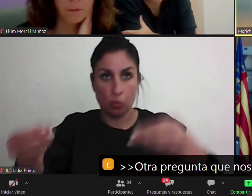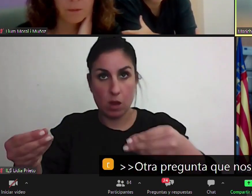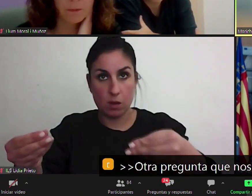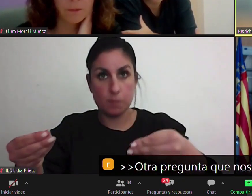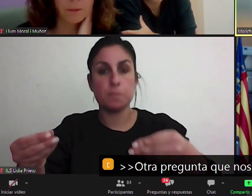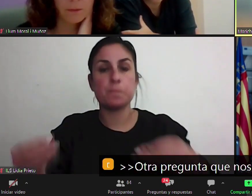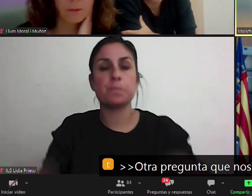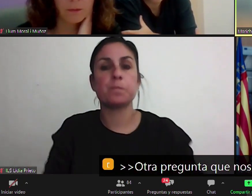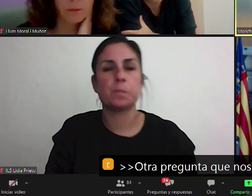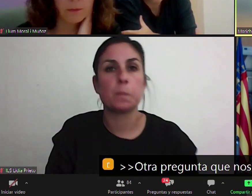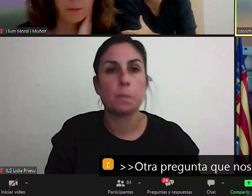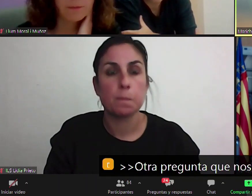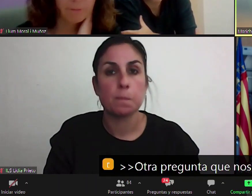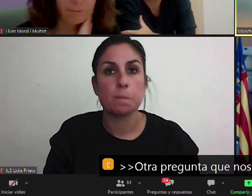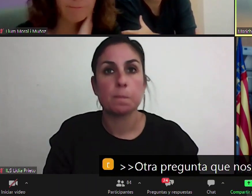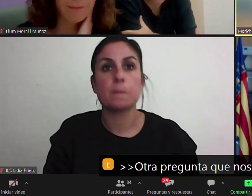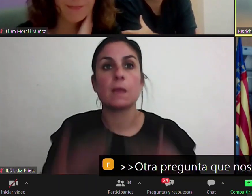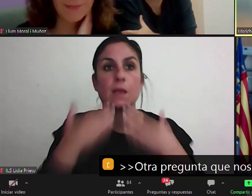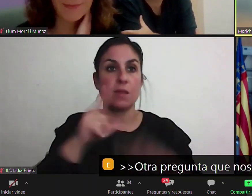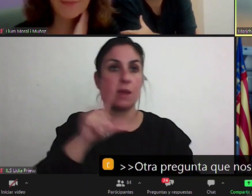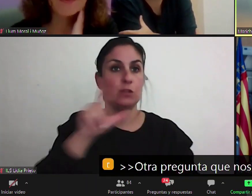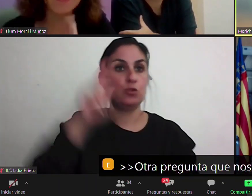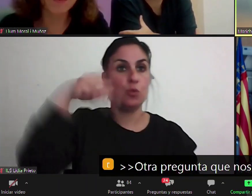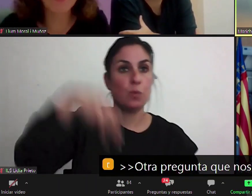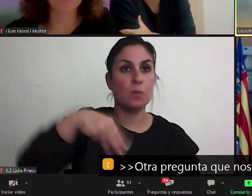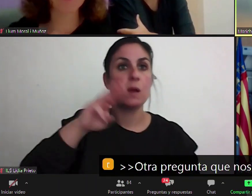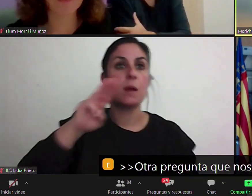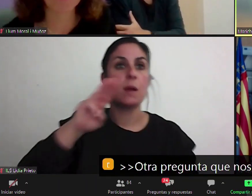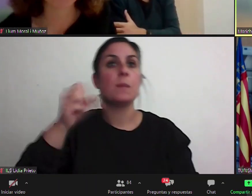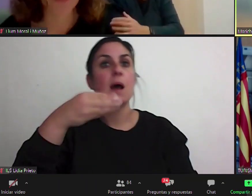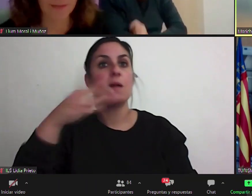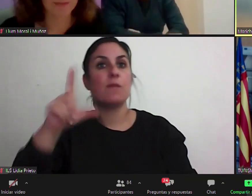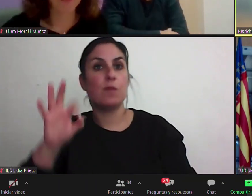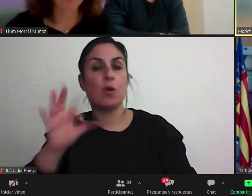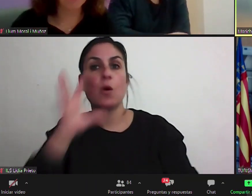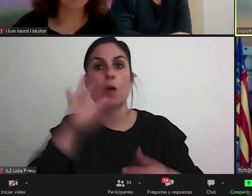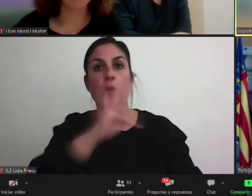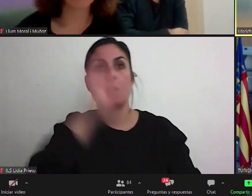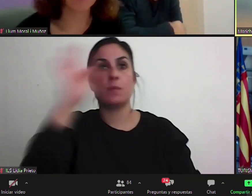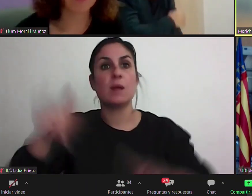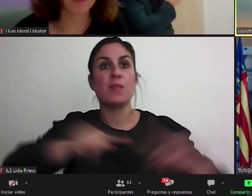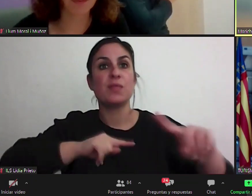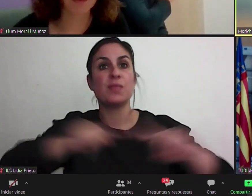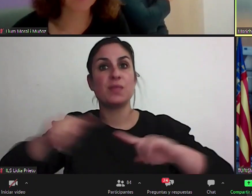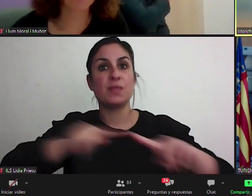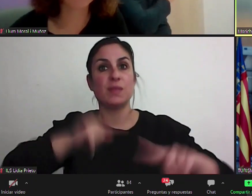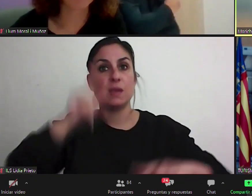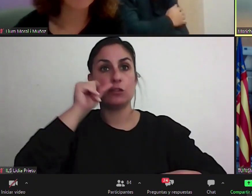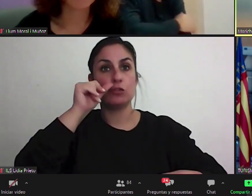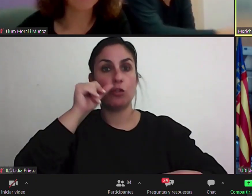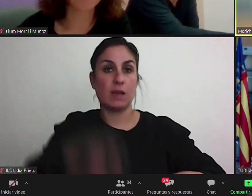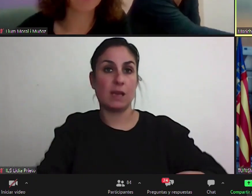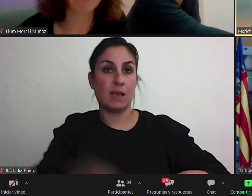¿vale? Gracias, John, Pablo, y aquí os dejo con el director general que nos dedique unas palabras y un abrazo a todos los